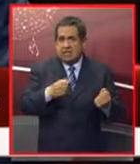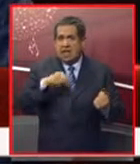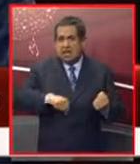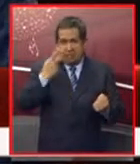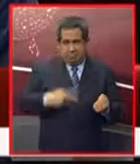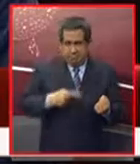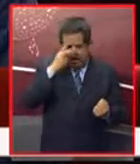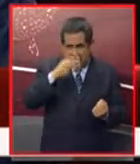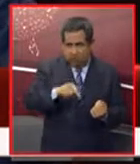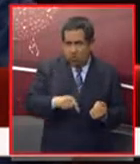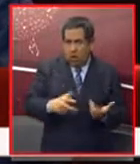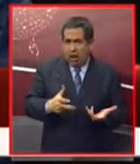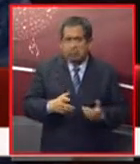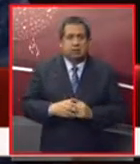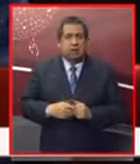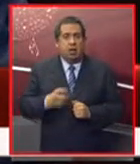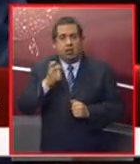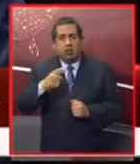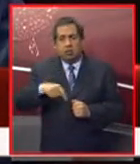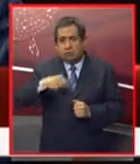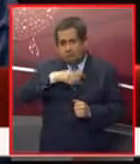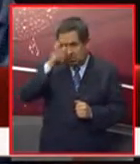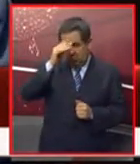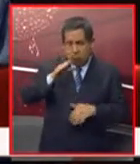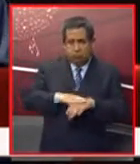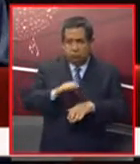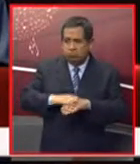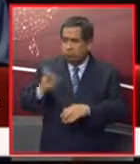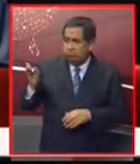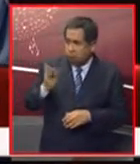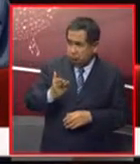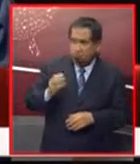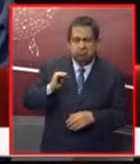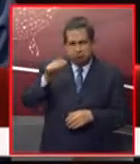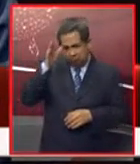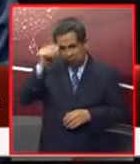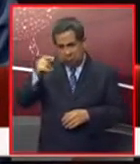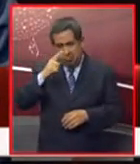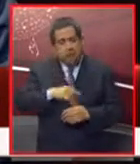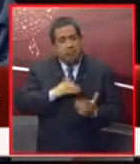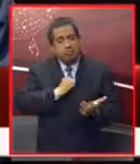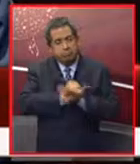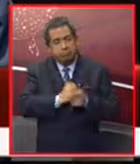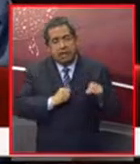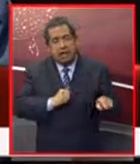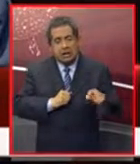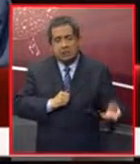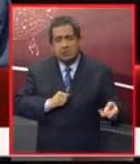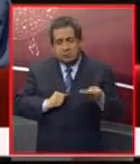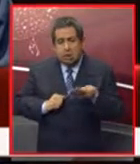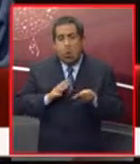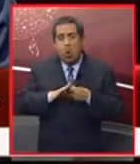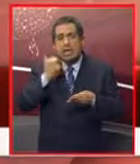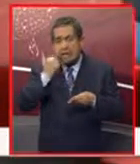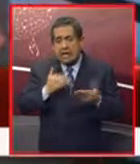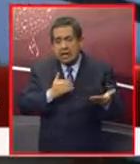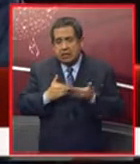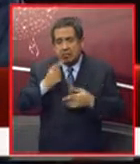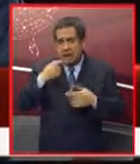este sentido, coincidimos con el promovente para que se acojan las demandas de los productores de